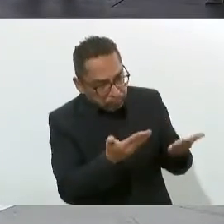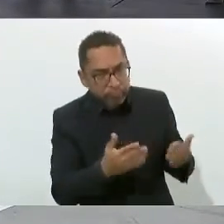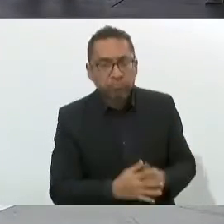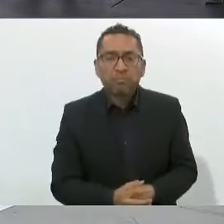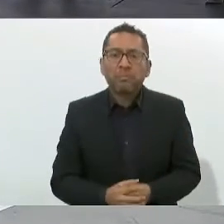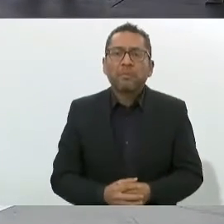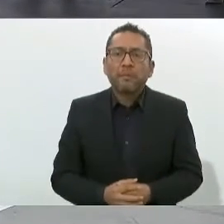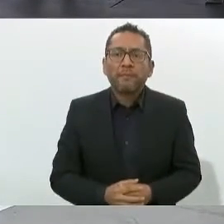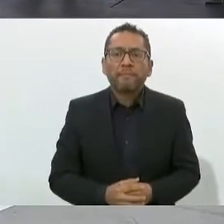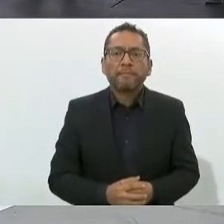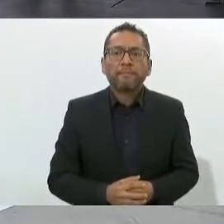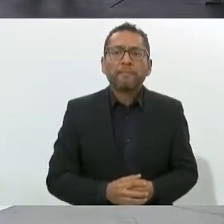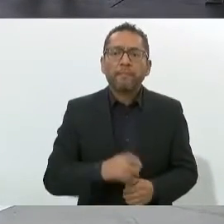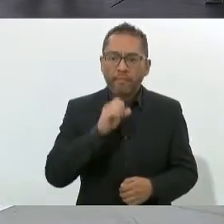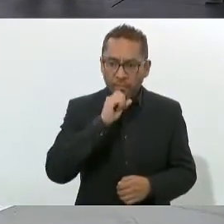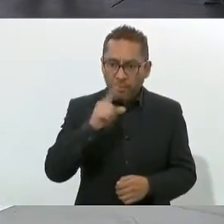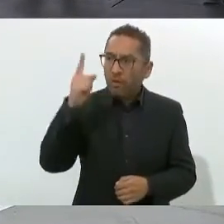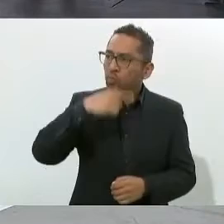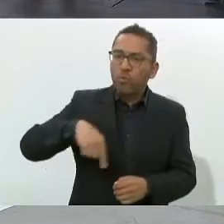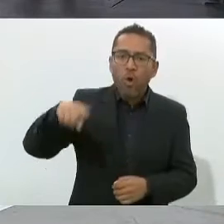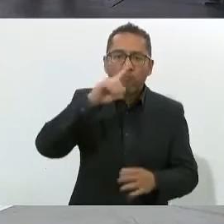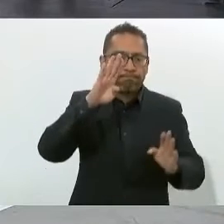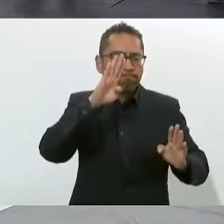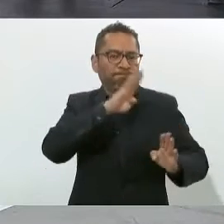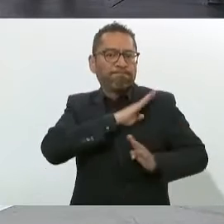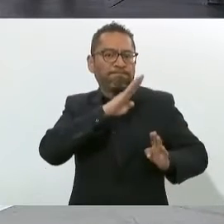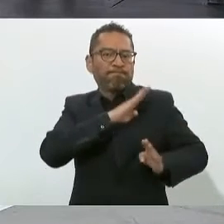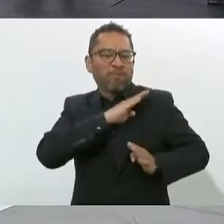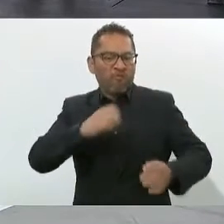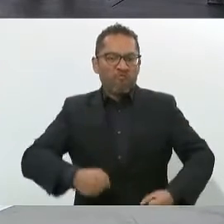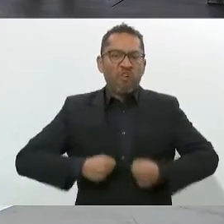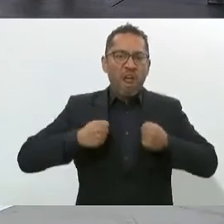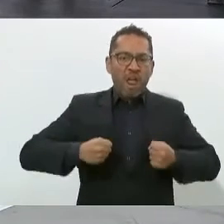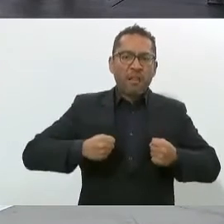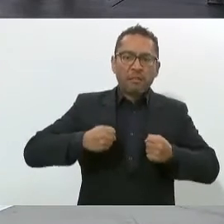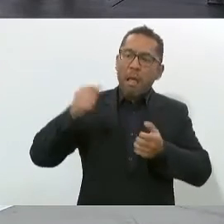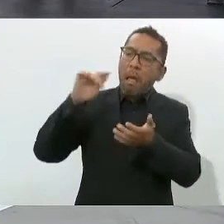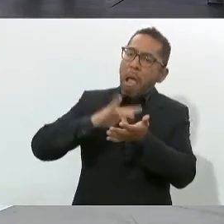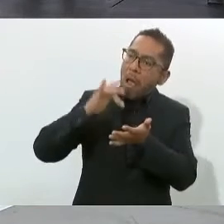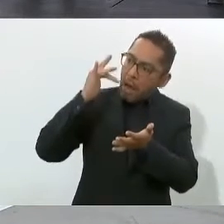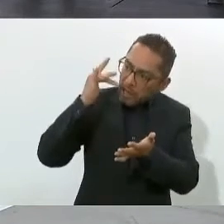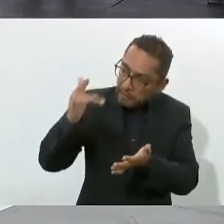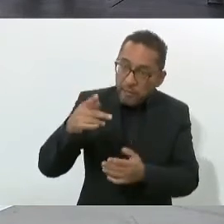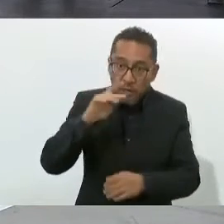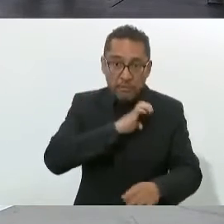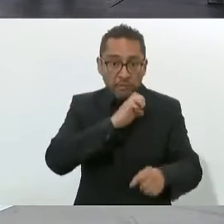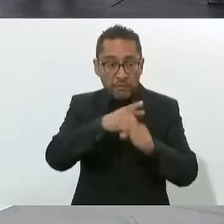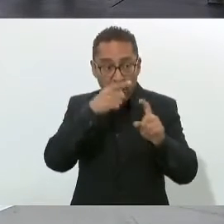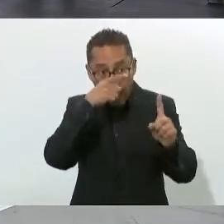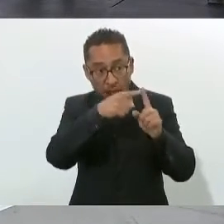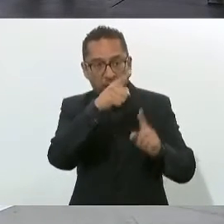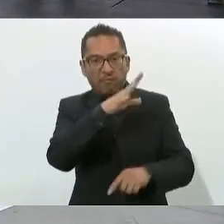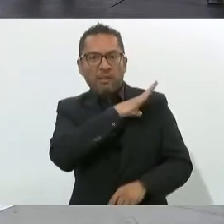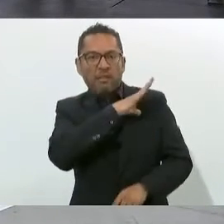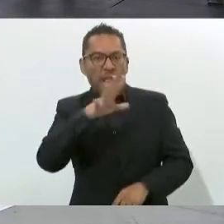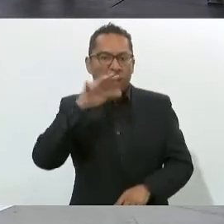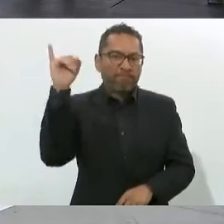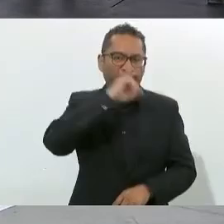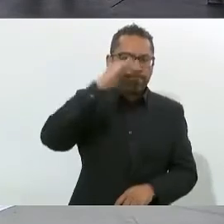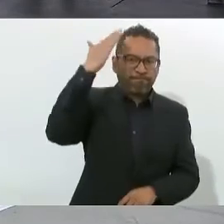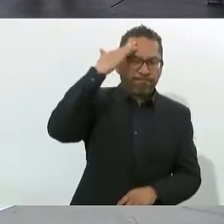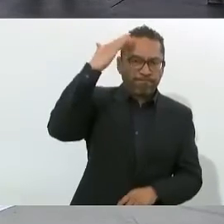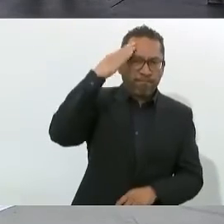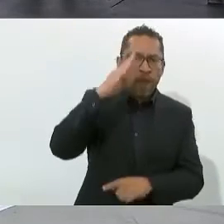agradecerle a las Fuerzas Armadas y de manera especial al general Bucio, paisano